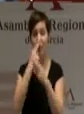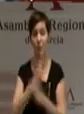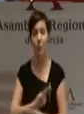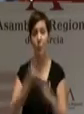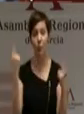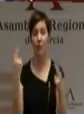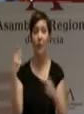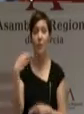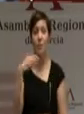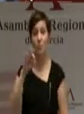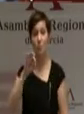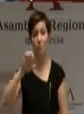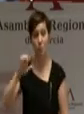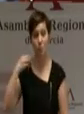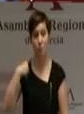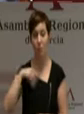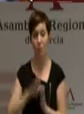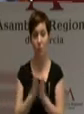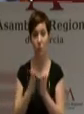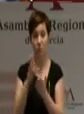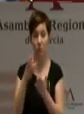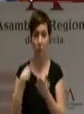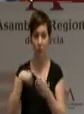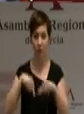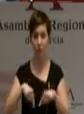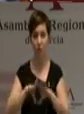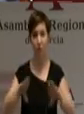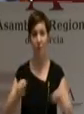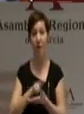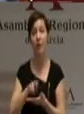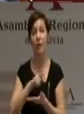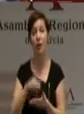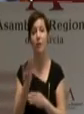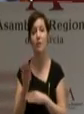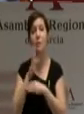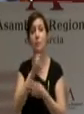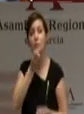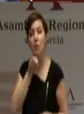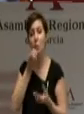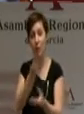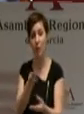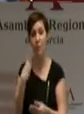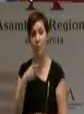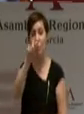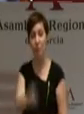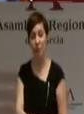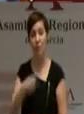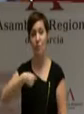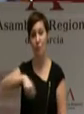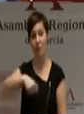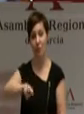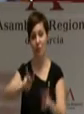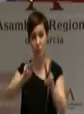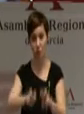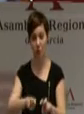el Boletín Oficial de la Asamblea Regional, será inmediatamente comunicada al candidato propuesto, a los efectos pertinentes, y